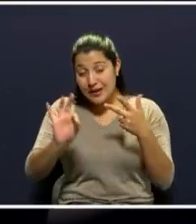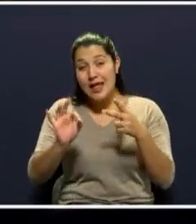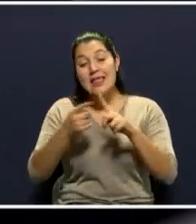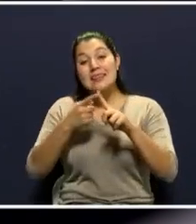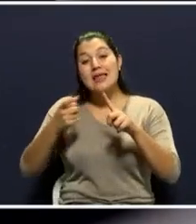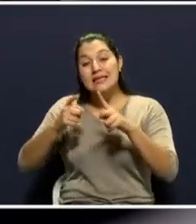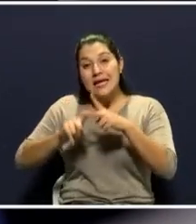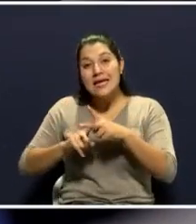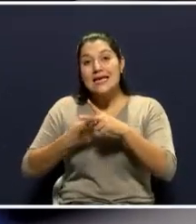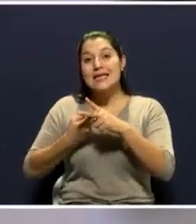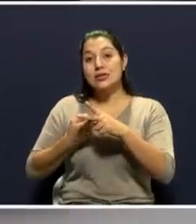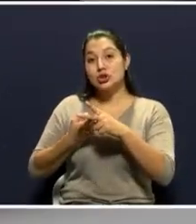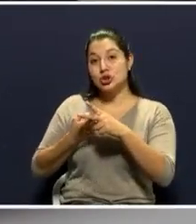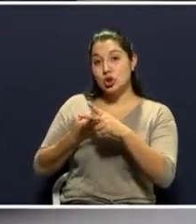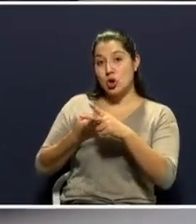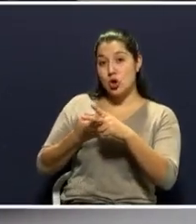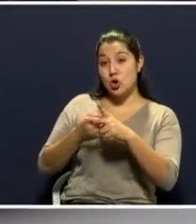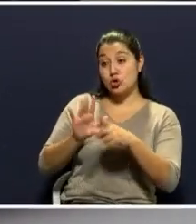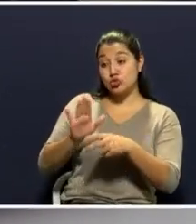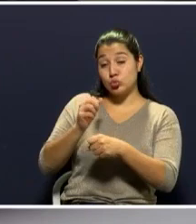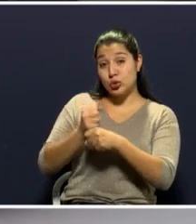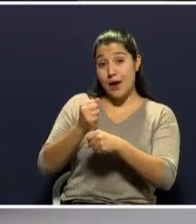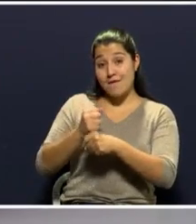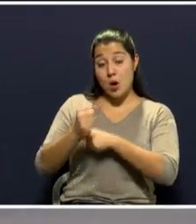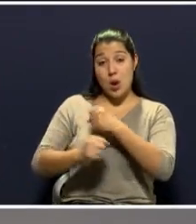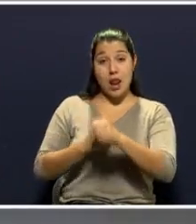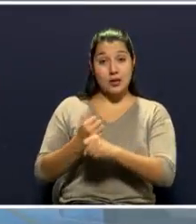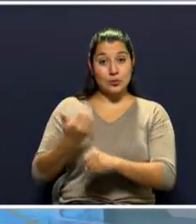inició su trabajo el año anterior.